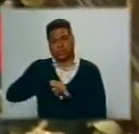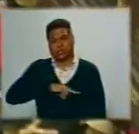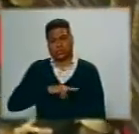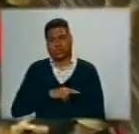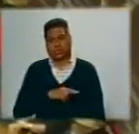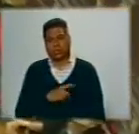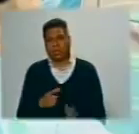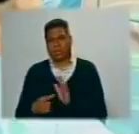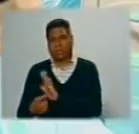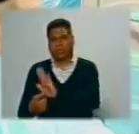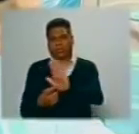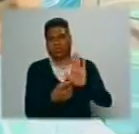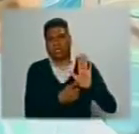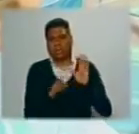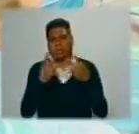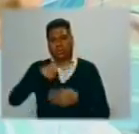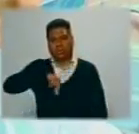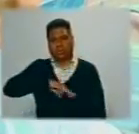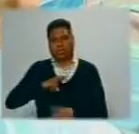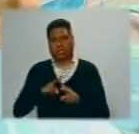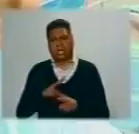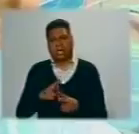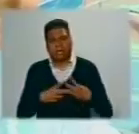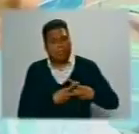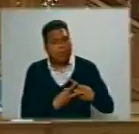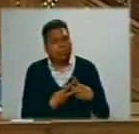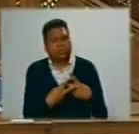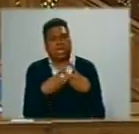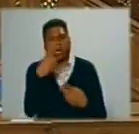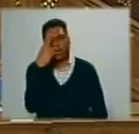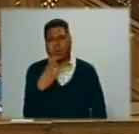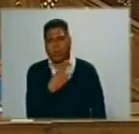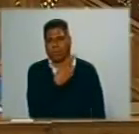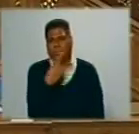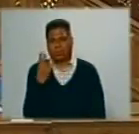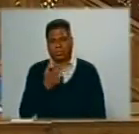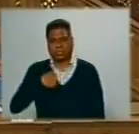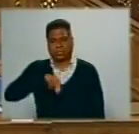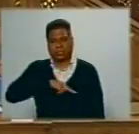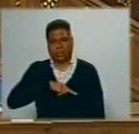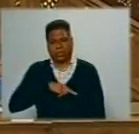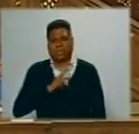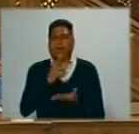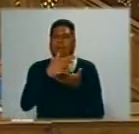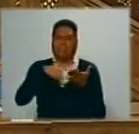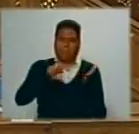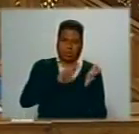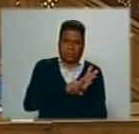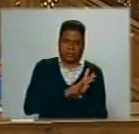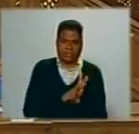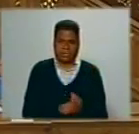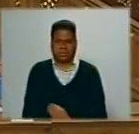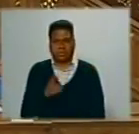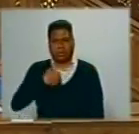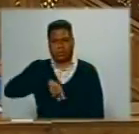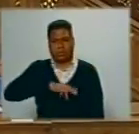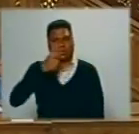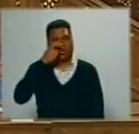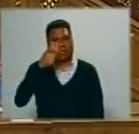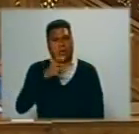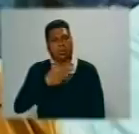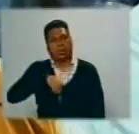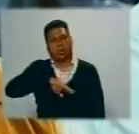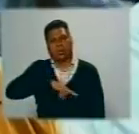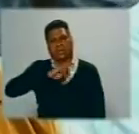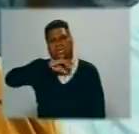demostramos nuestra voluntad, nuestro compromiso, nuestra ratificación con nuestro pueblo, con nuestra patria, con